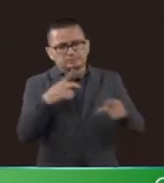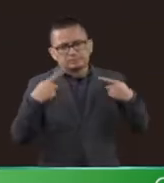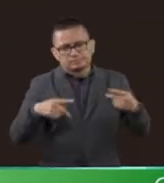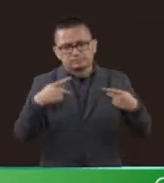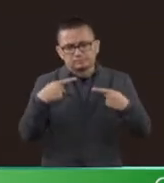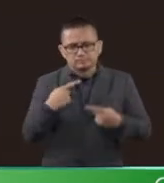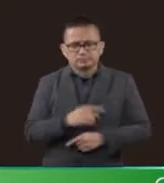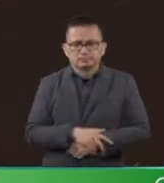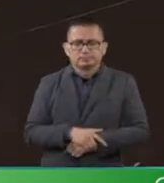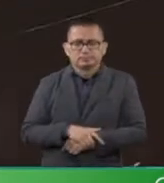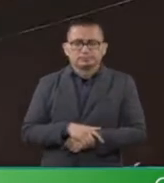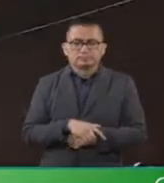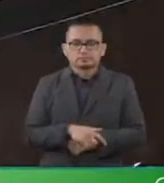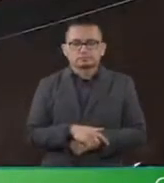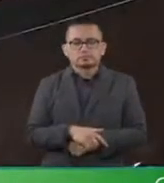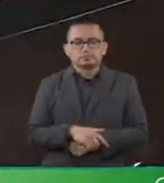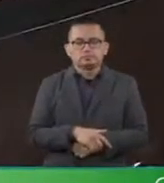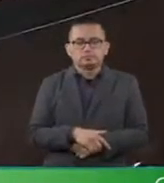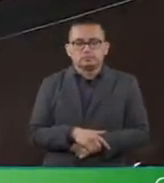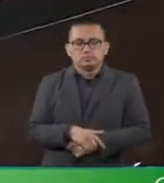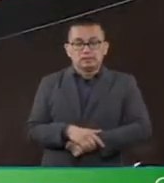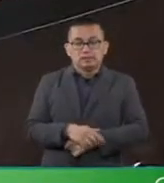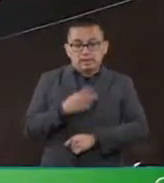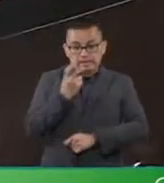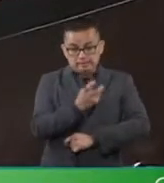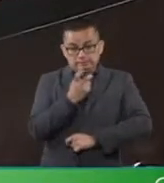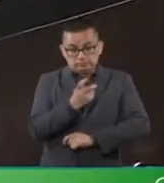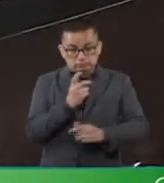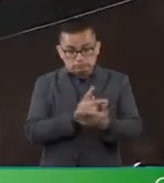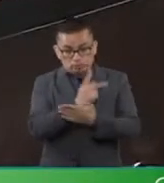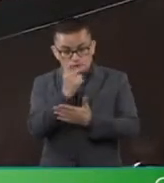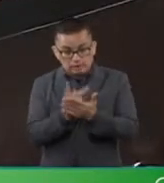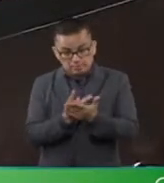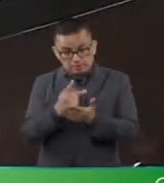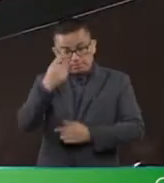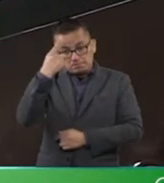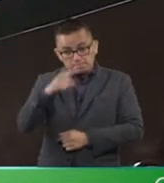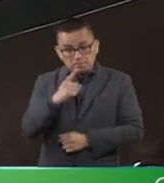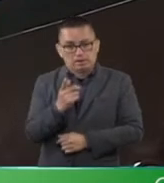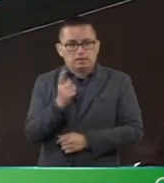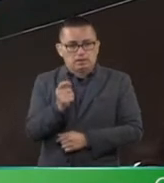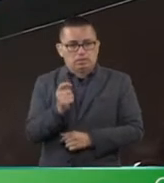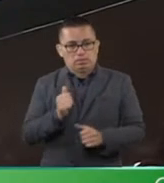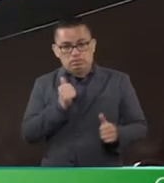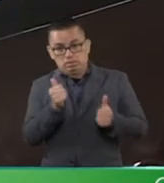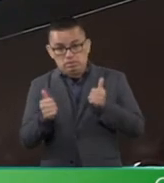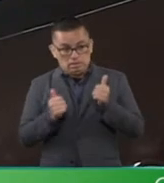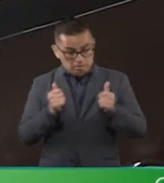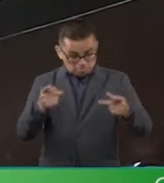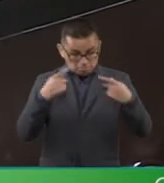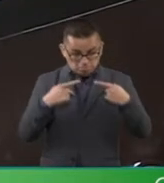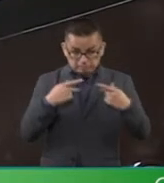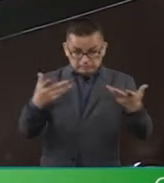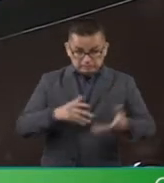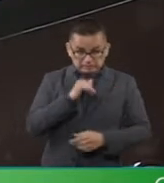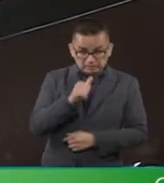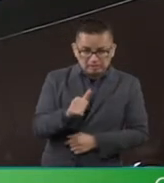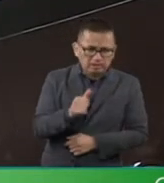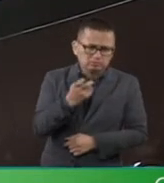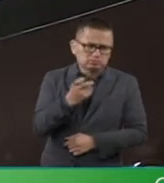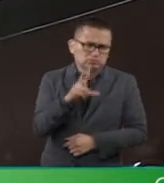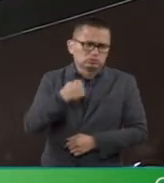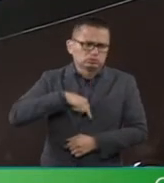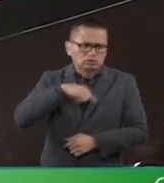vulnerable. Tampoco apoyaremos este tipo de programas que fomenten y beneficien a personas no productivas como los famosos